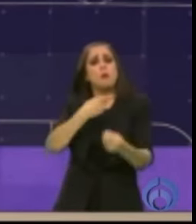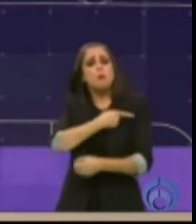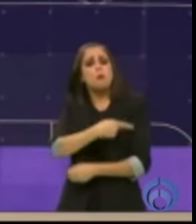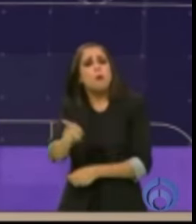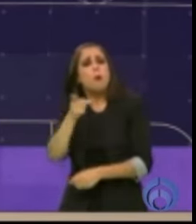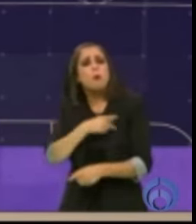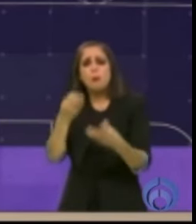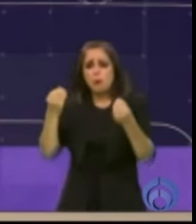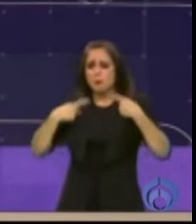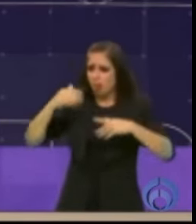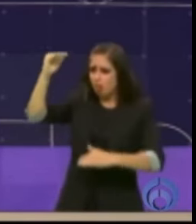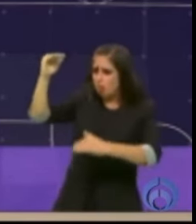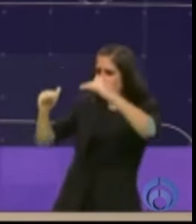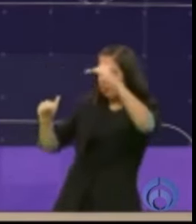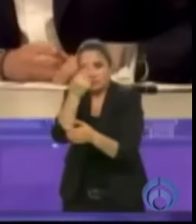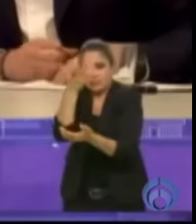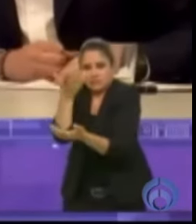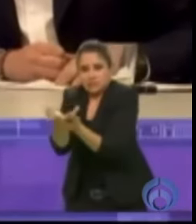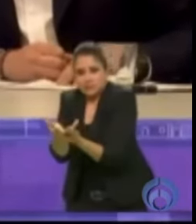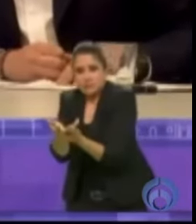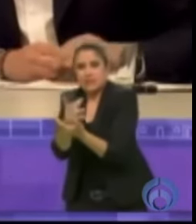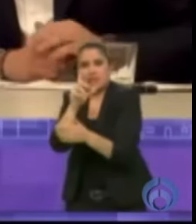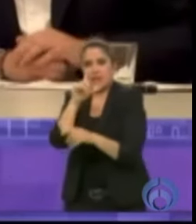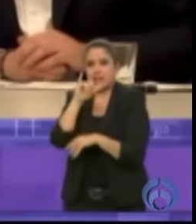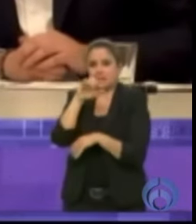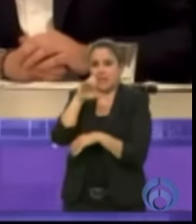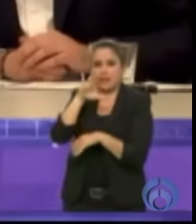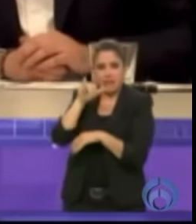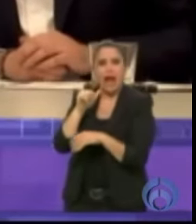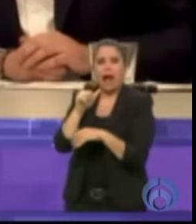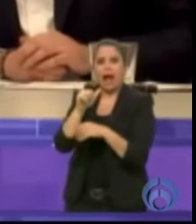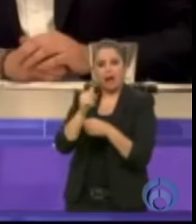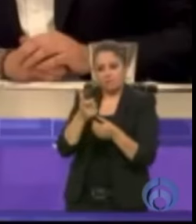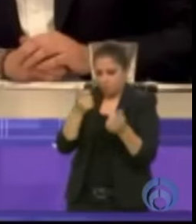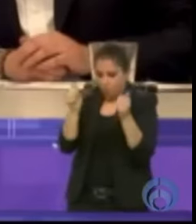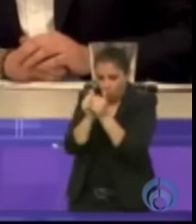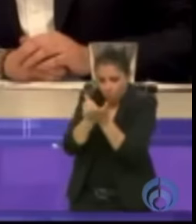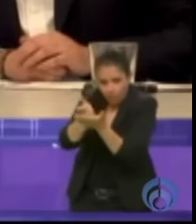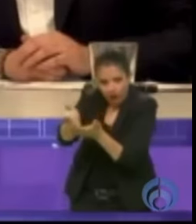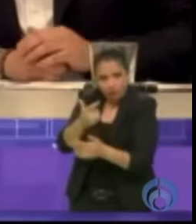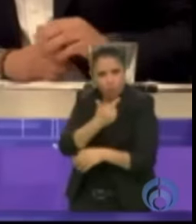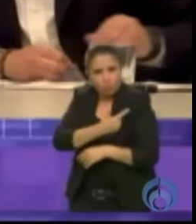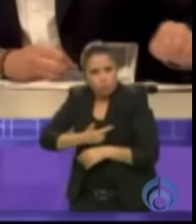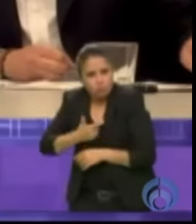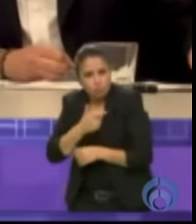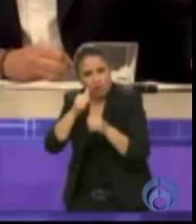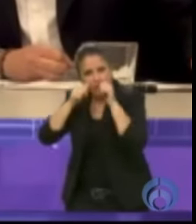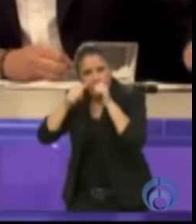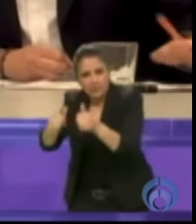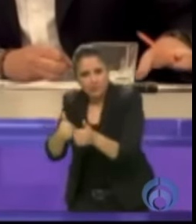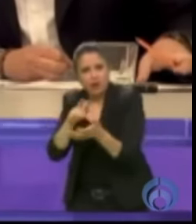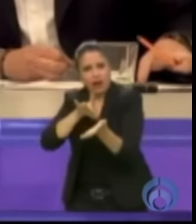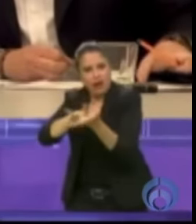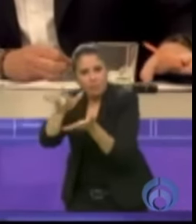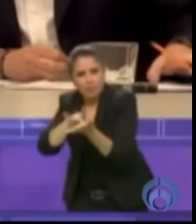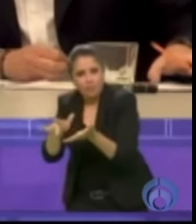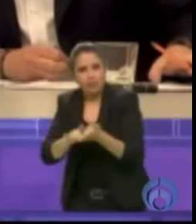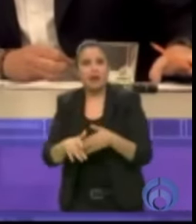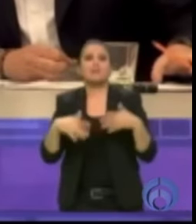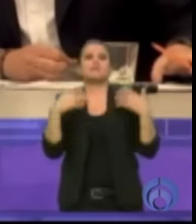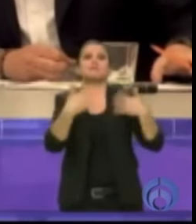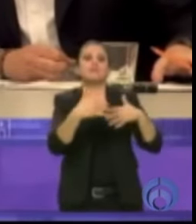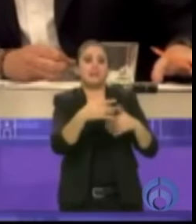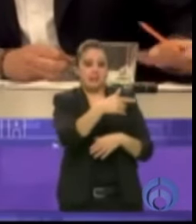compromete a que él nunca condicionará los apoyos sociales al comportamiento electoral. Y bueno, lo tocante a